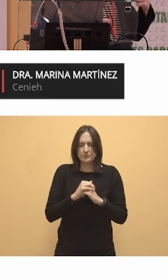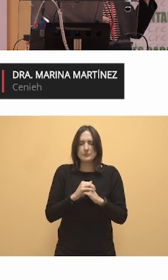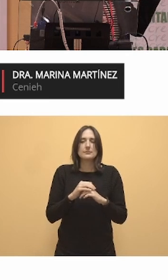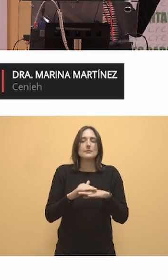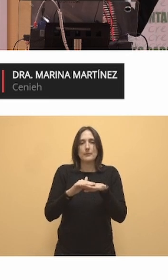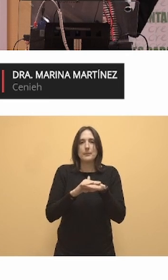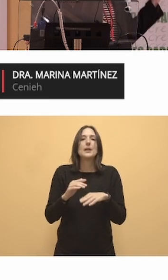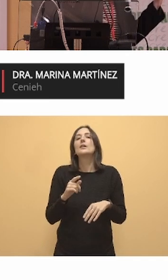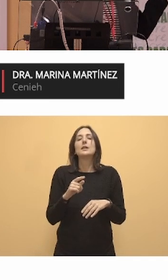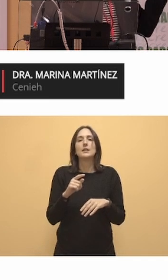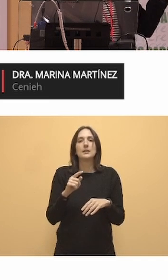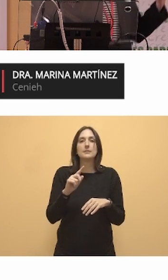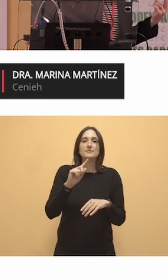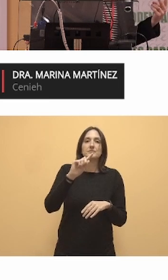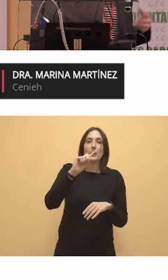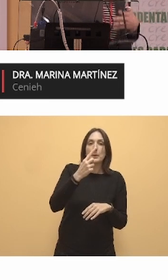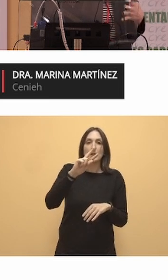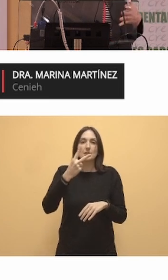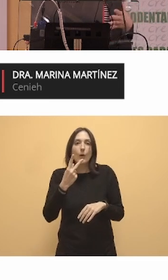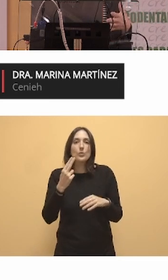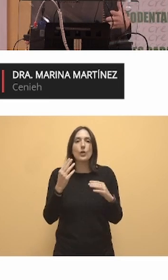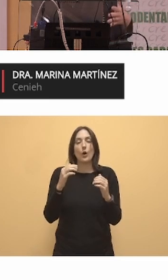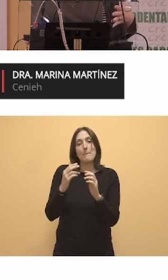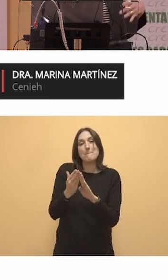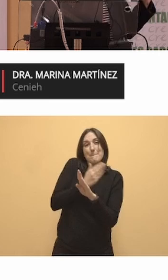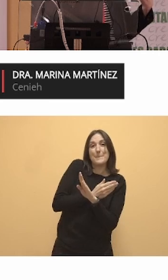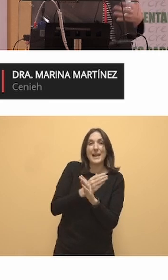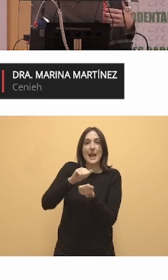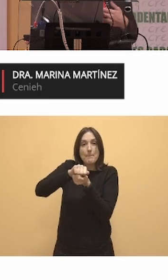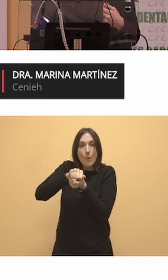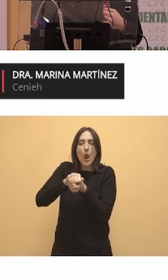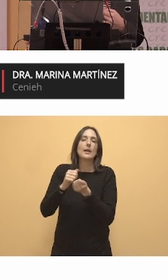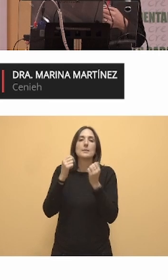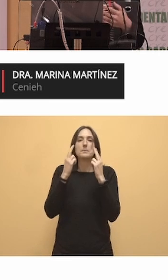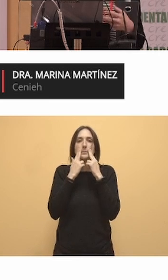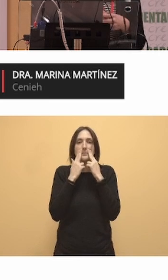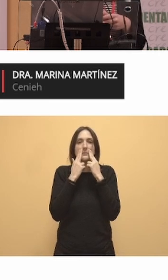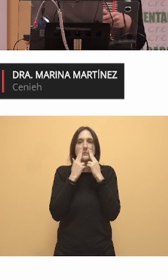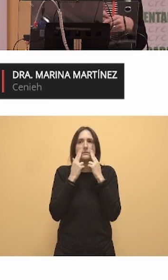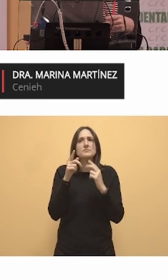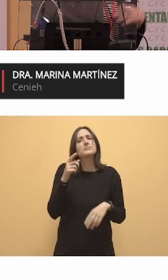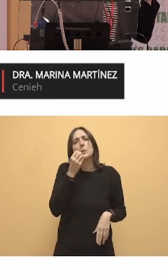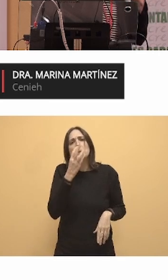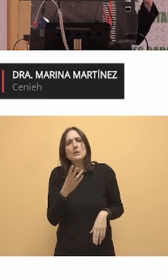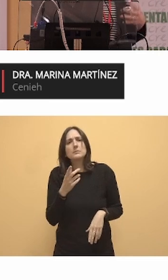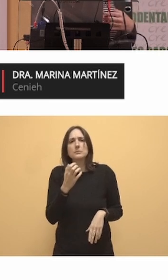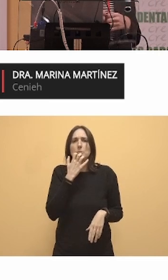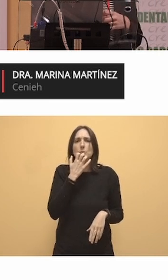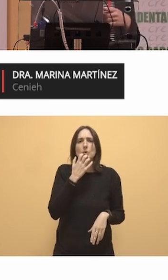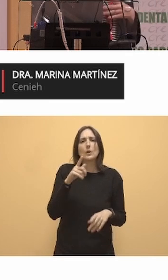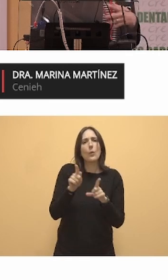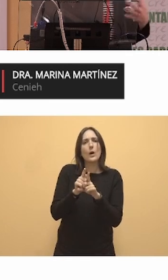del primer y segundo premolar, porque muchas veces oímos, bueno, tienes sobre todo los